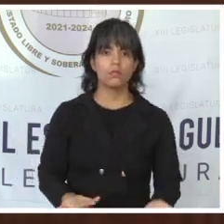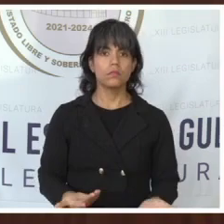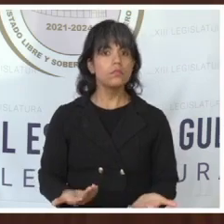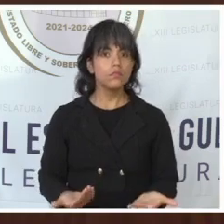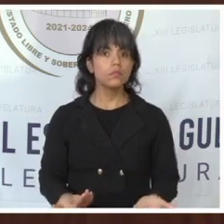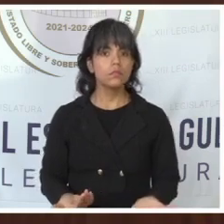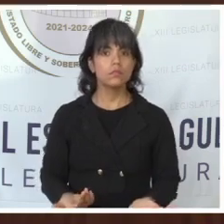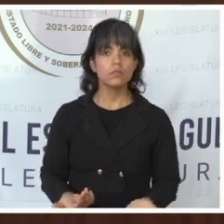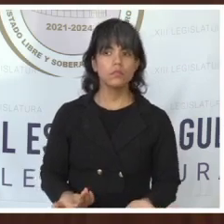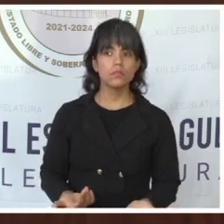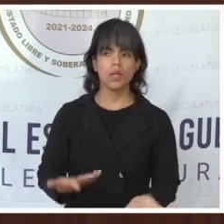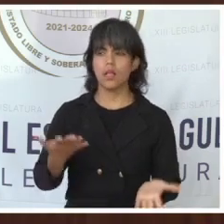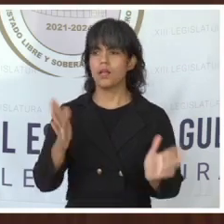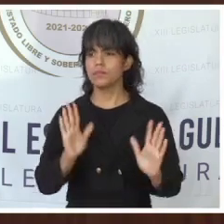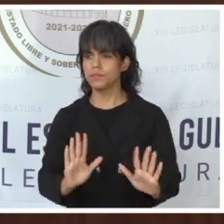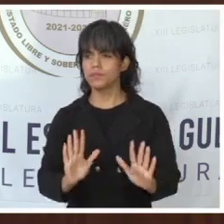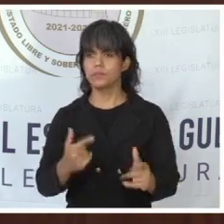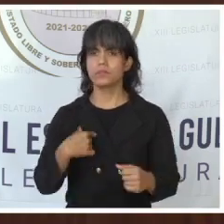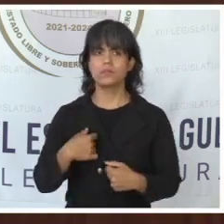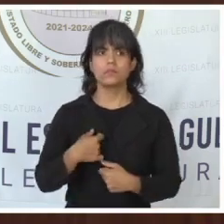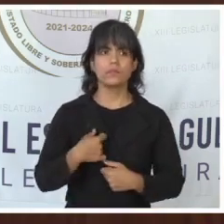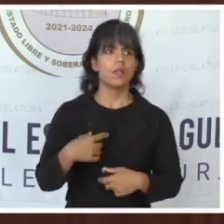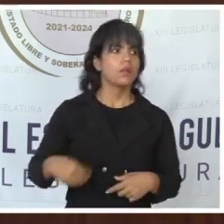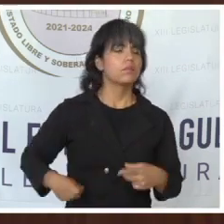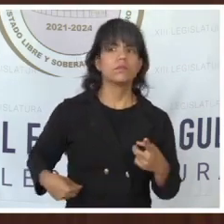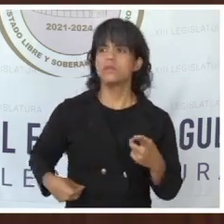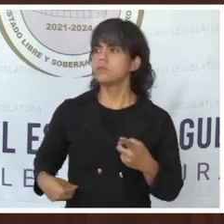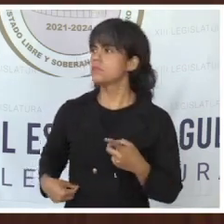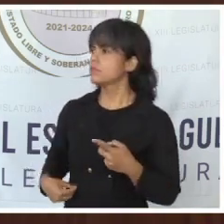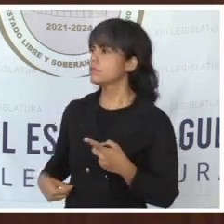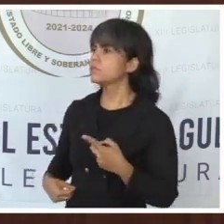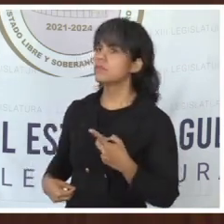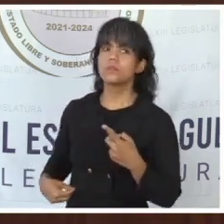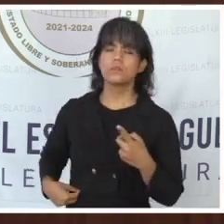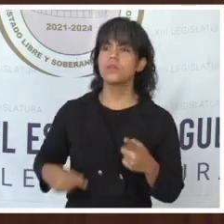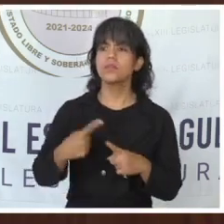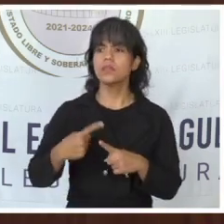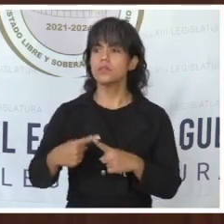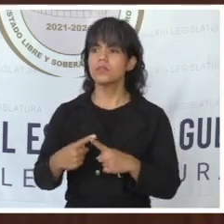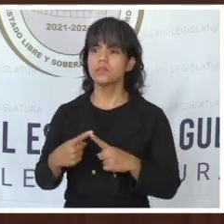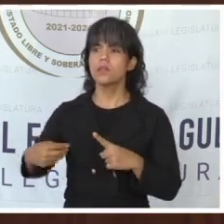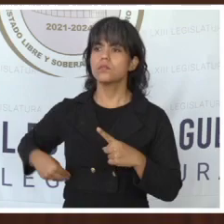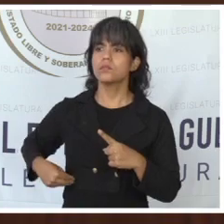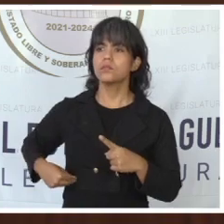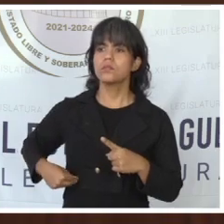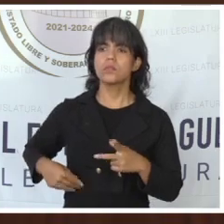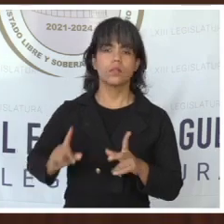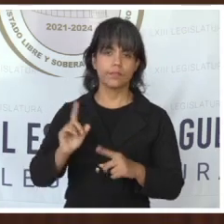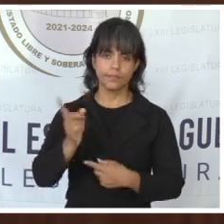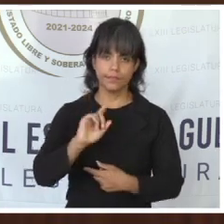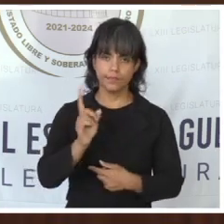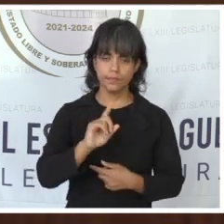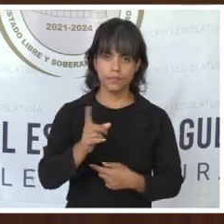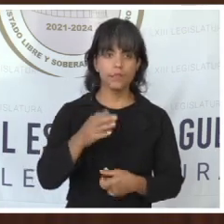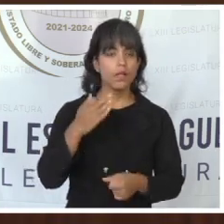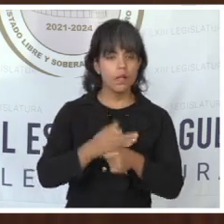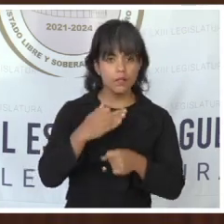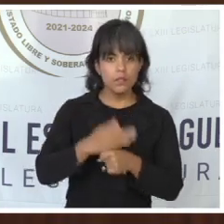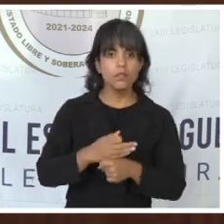viendo quién tuvo la culpa, el tema es resolverlo y se tiene que atender. He de